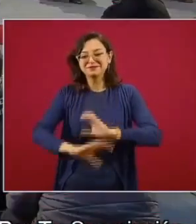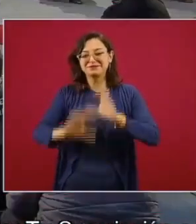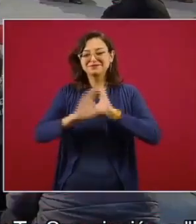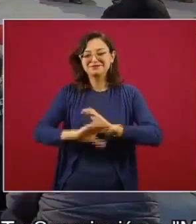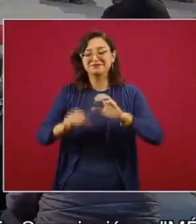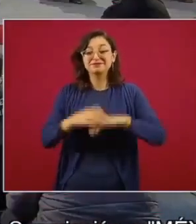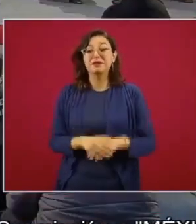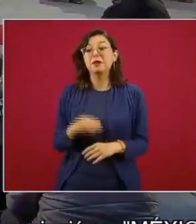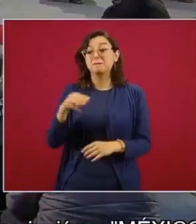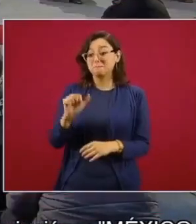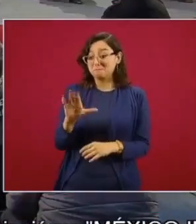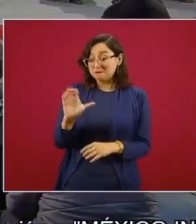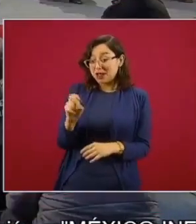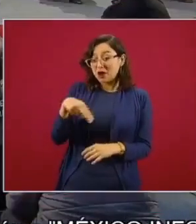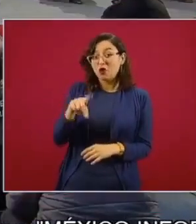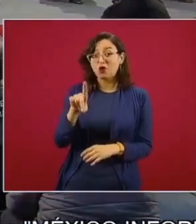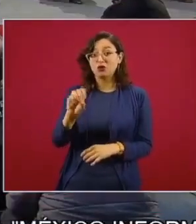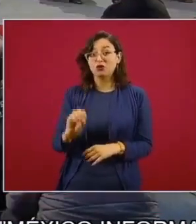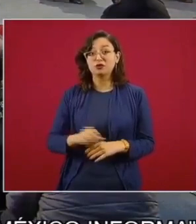O Macondo, ¿cuál?